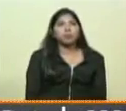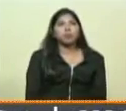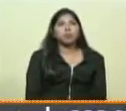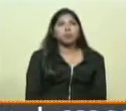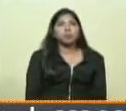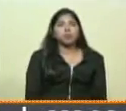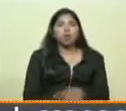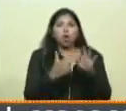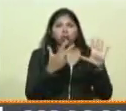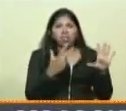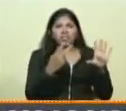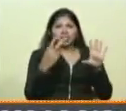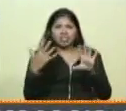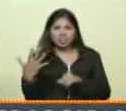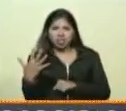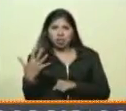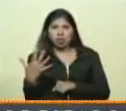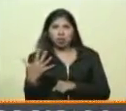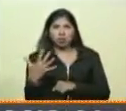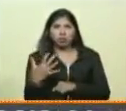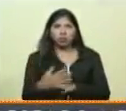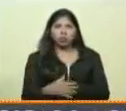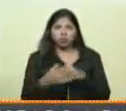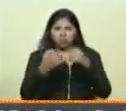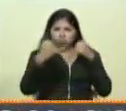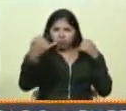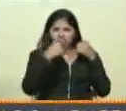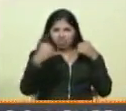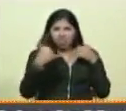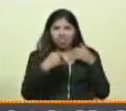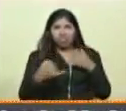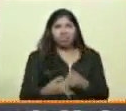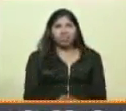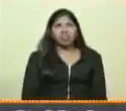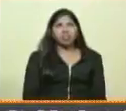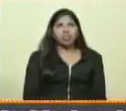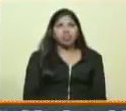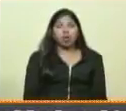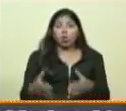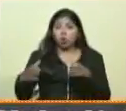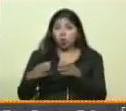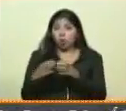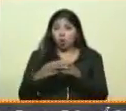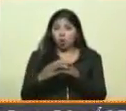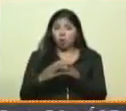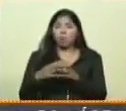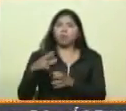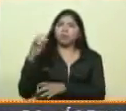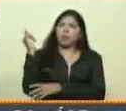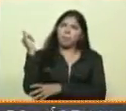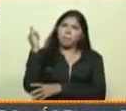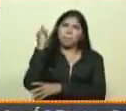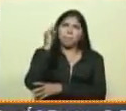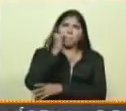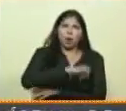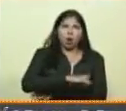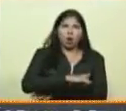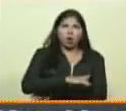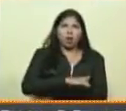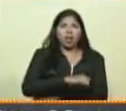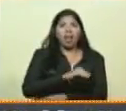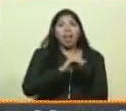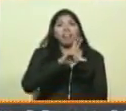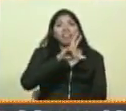85 en la línea El Tablazo Menem Auroa. Esta torre, ¿verdad?, al ser derribada le quitó 30